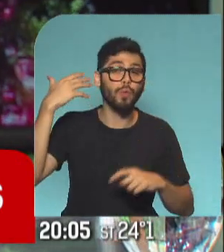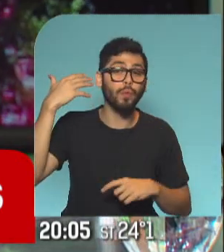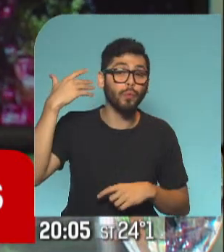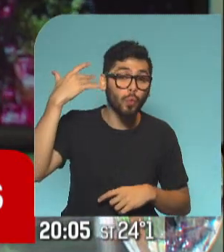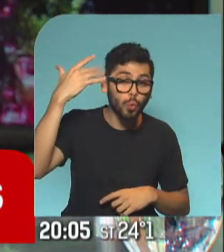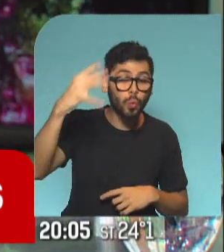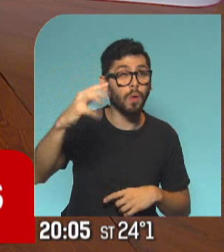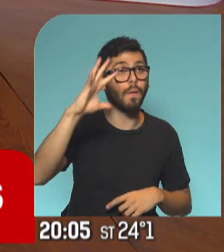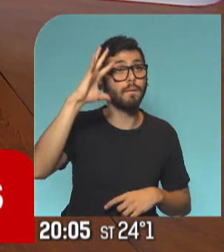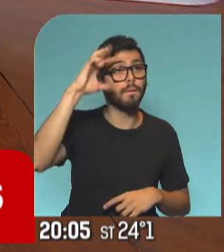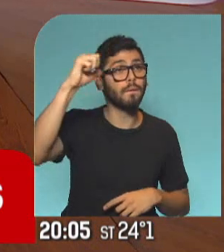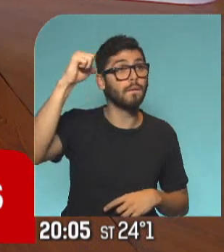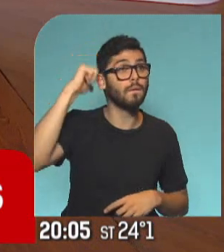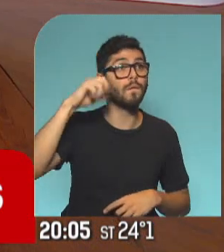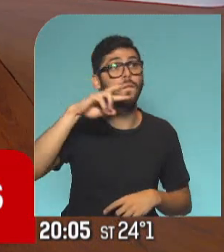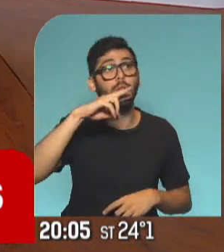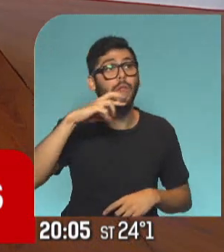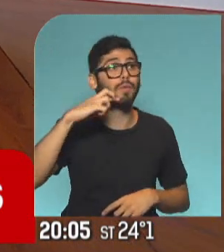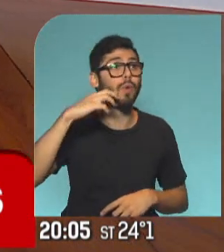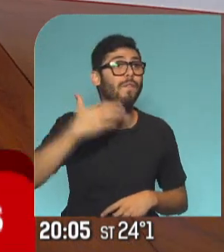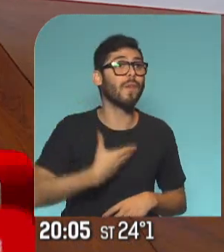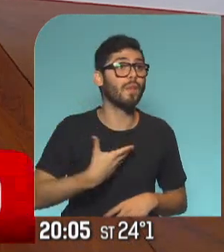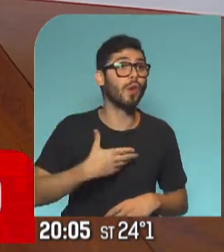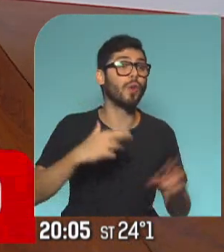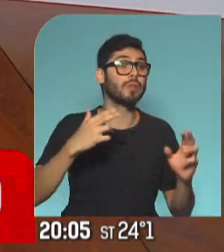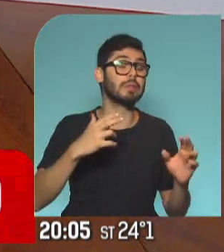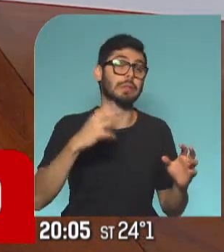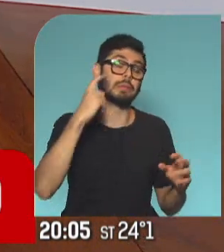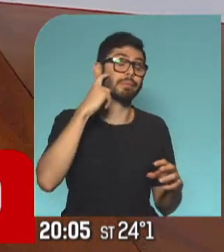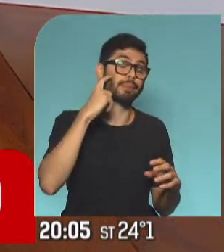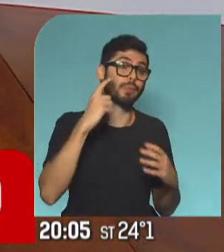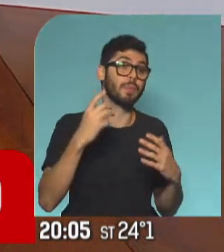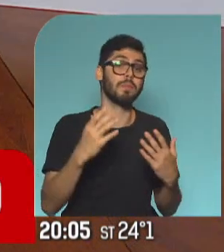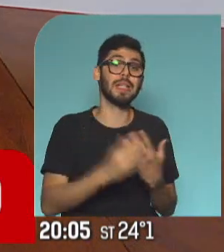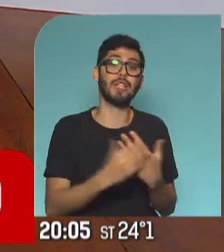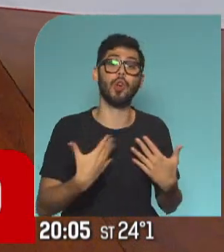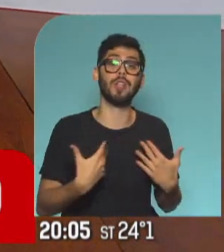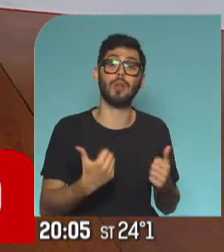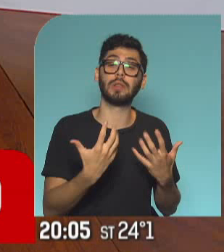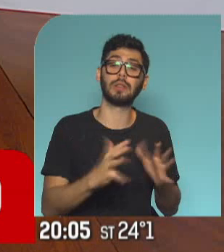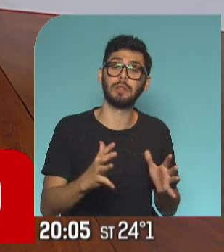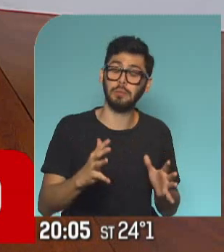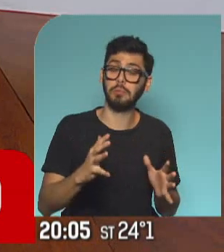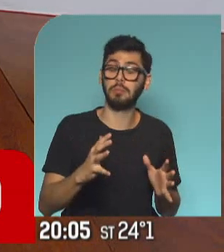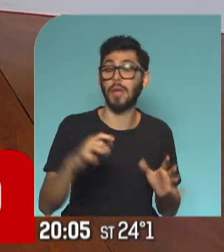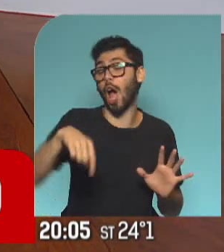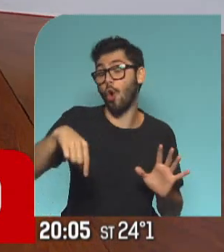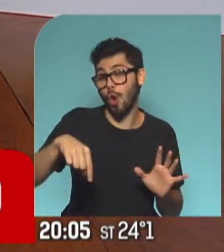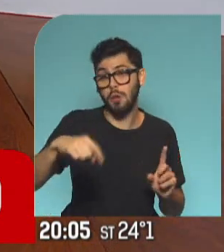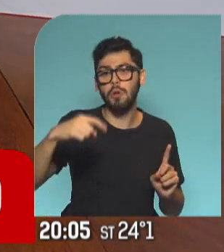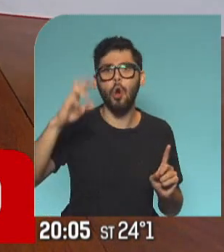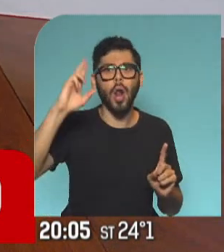19 de febrero rápidamente recordaremos la salida del ministerio del ministro de salud a la que dentro algunos años